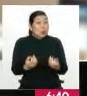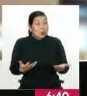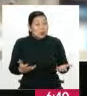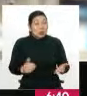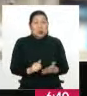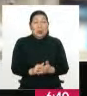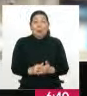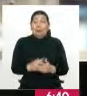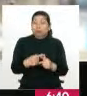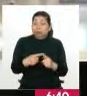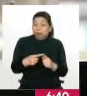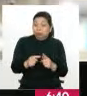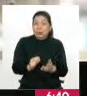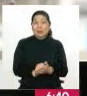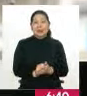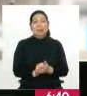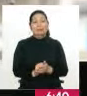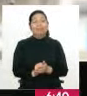muchos casos.